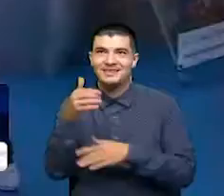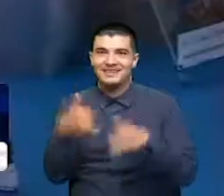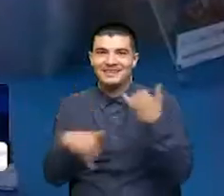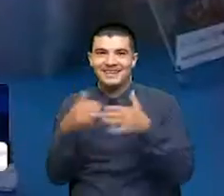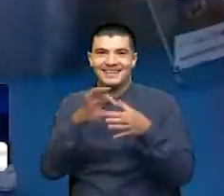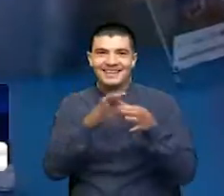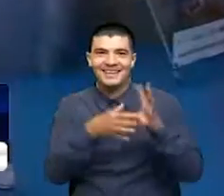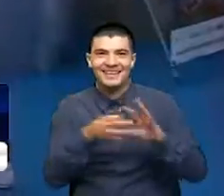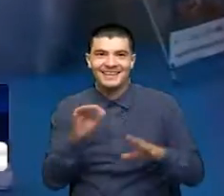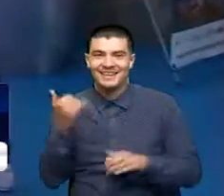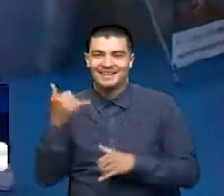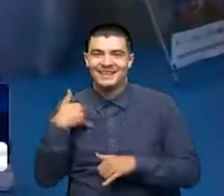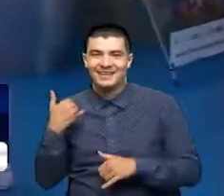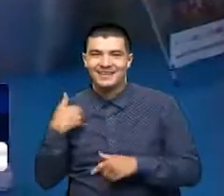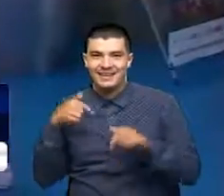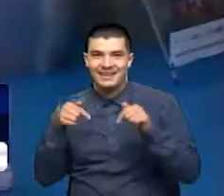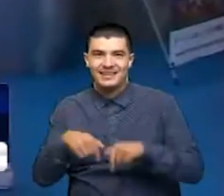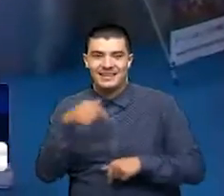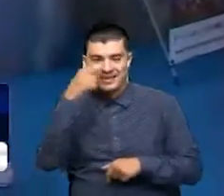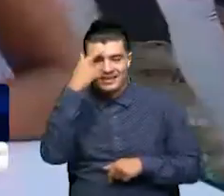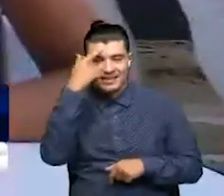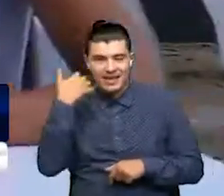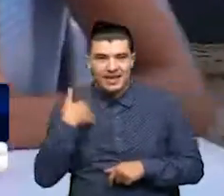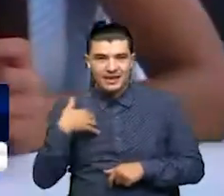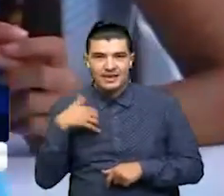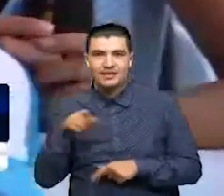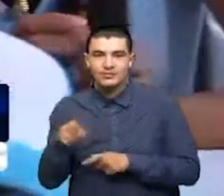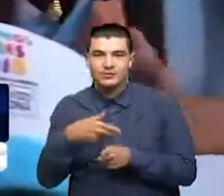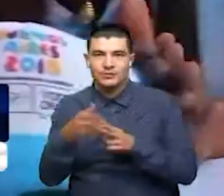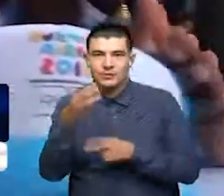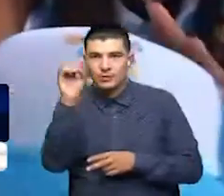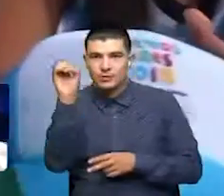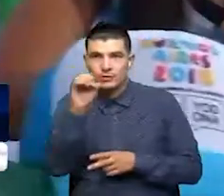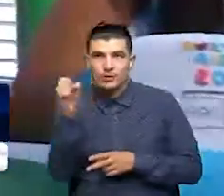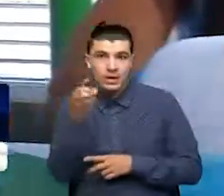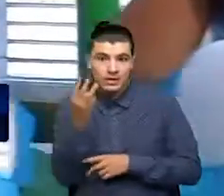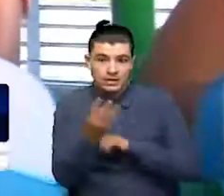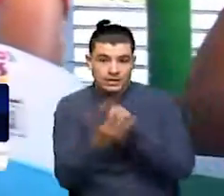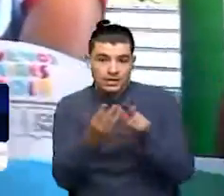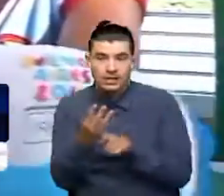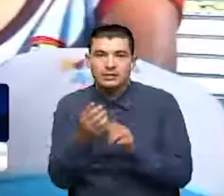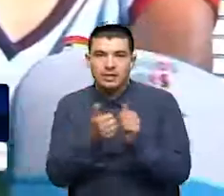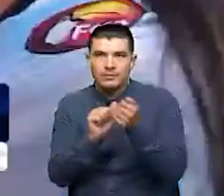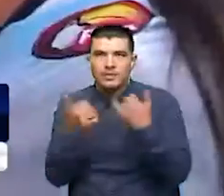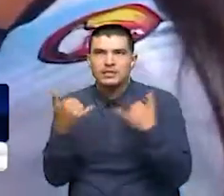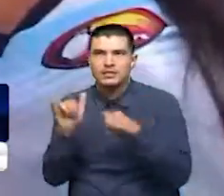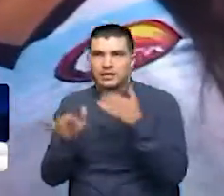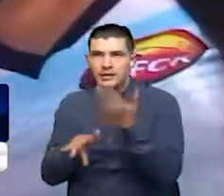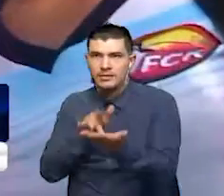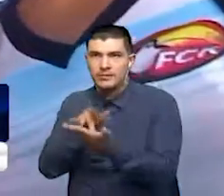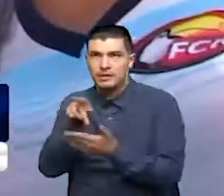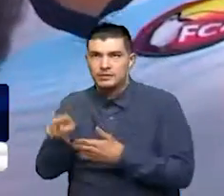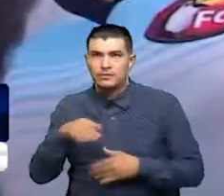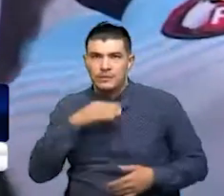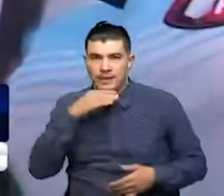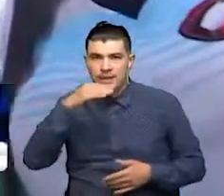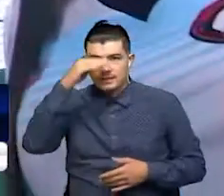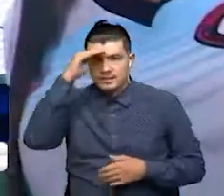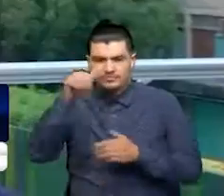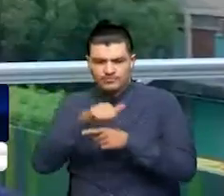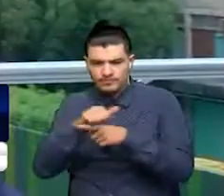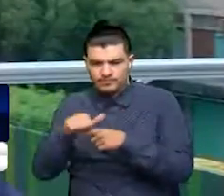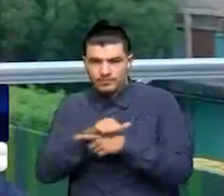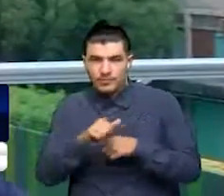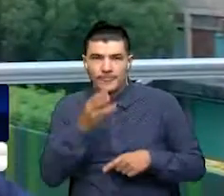juventud en buenos aires argentina en el mes de octubre las tres deportistas ya se encuentran en medellín con la preselección colombia son tres niñas